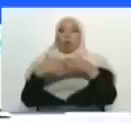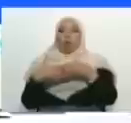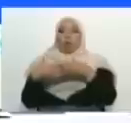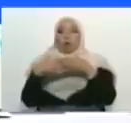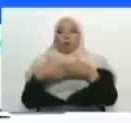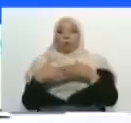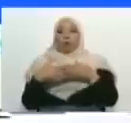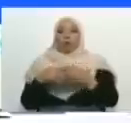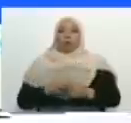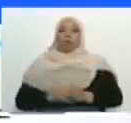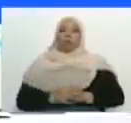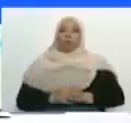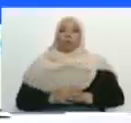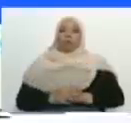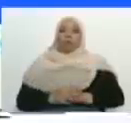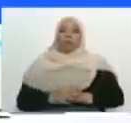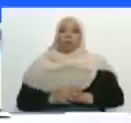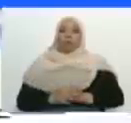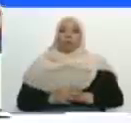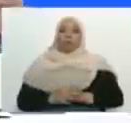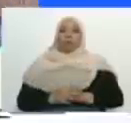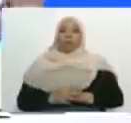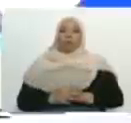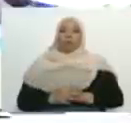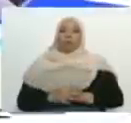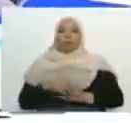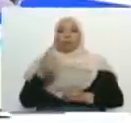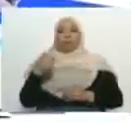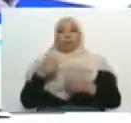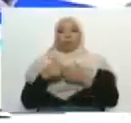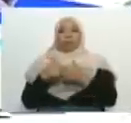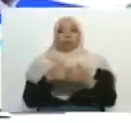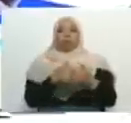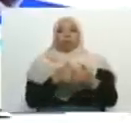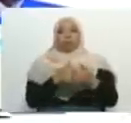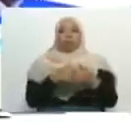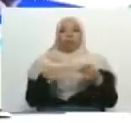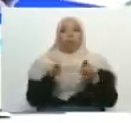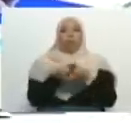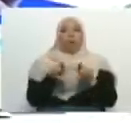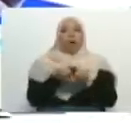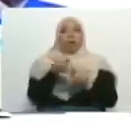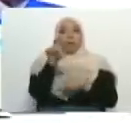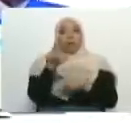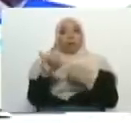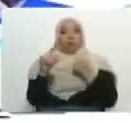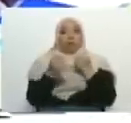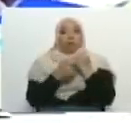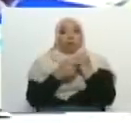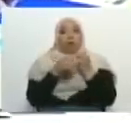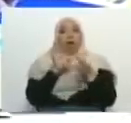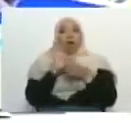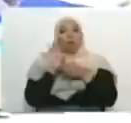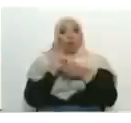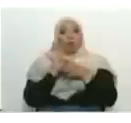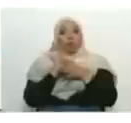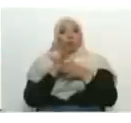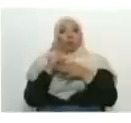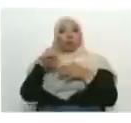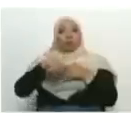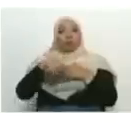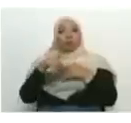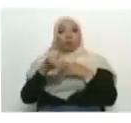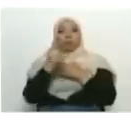Norteamérica. Aquí están los delitos por los cuales se persigue a este criminal: usurpación de funciones,